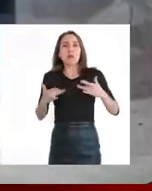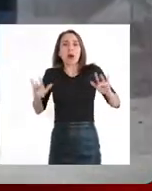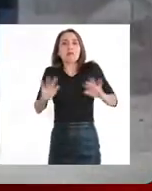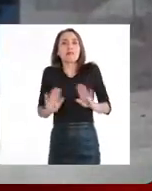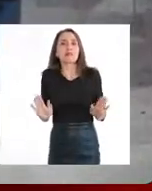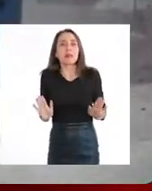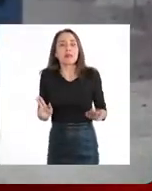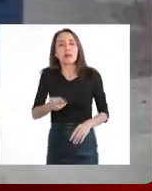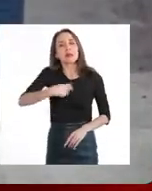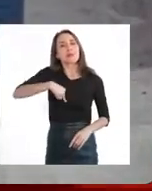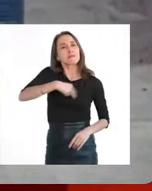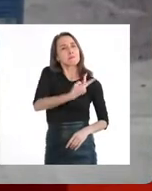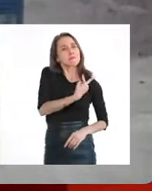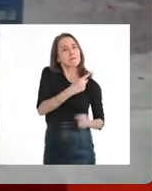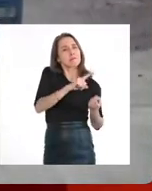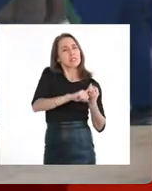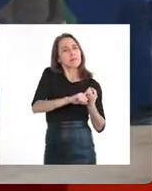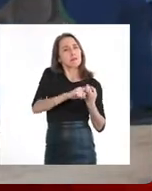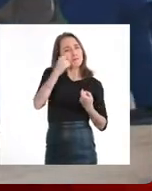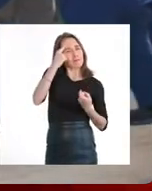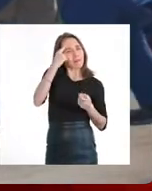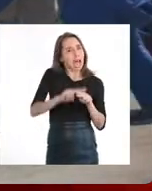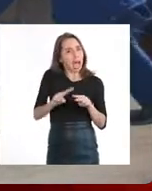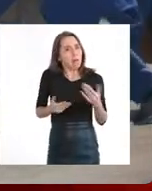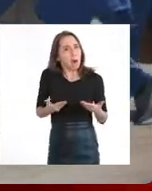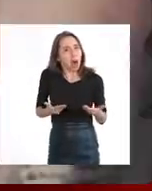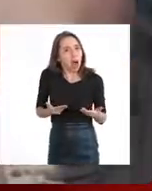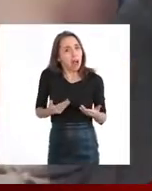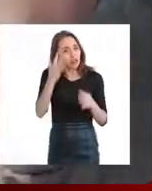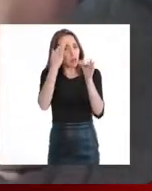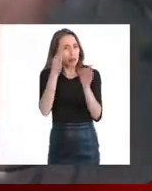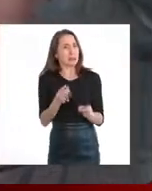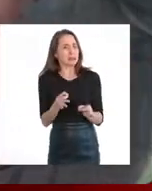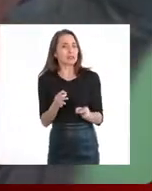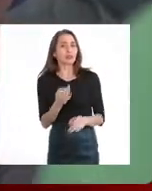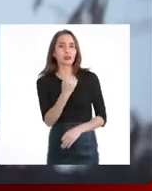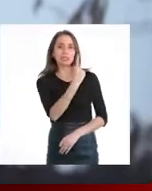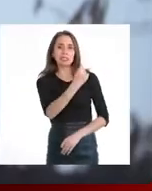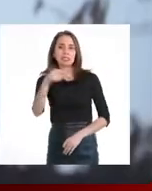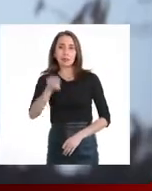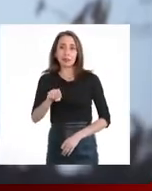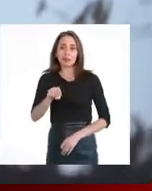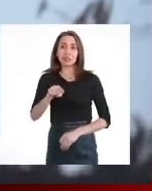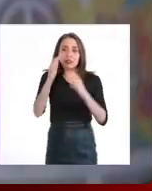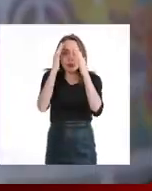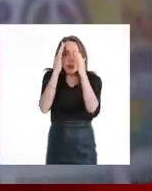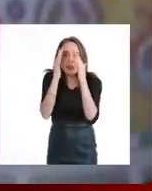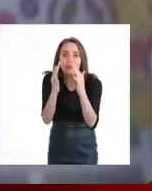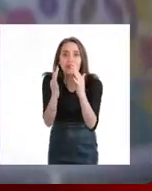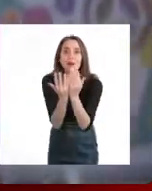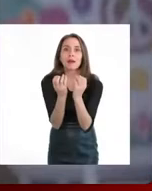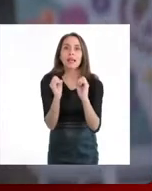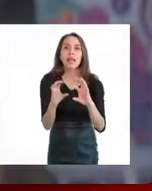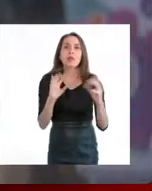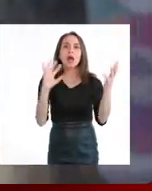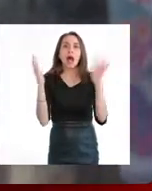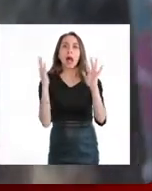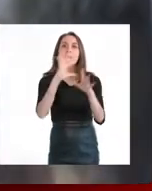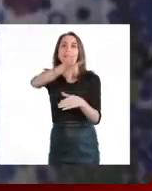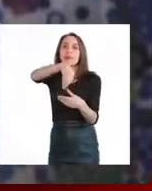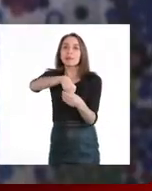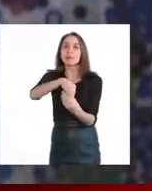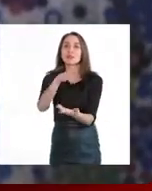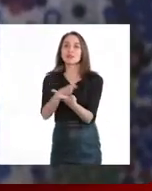también podemos y ofrecemos no siento la posibilidad de dada la trayectoria la